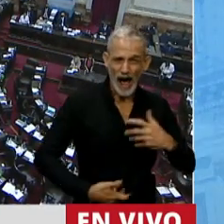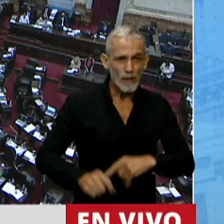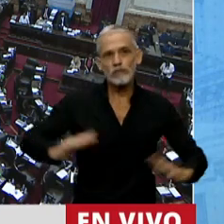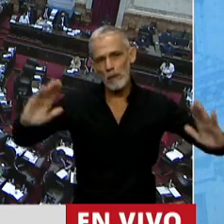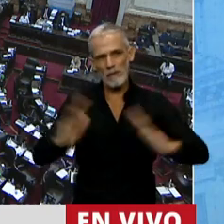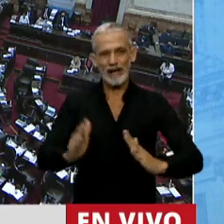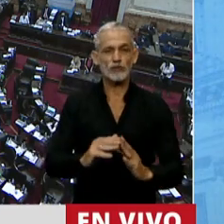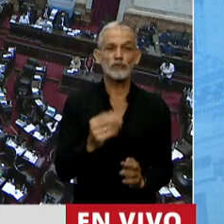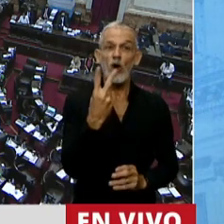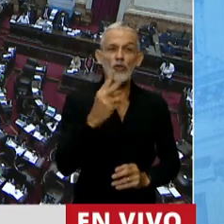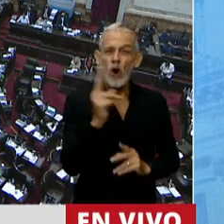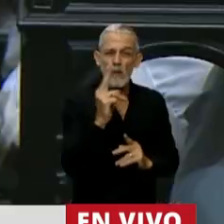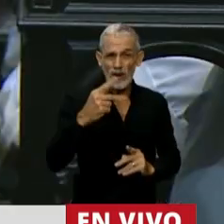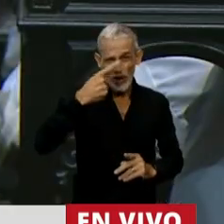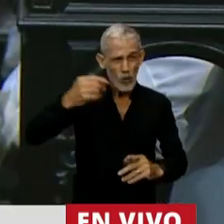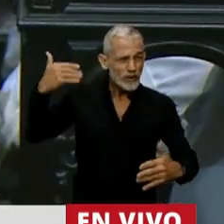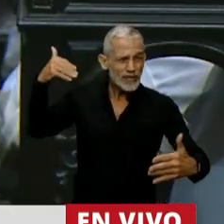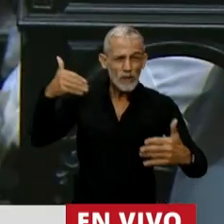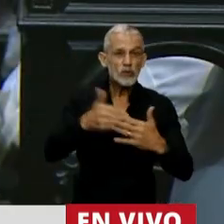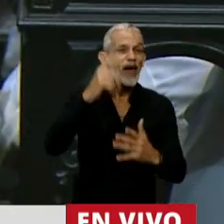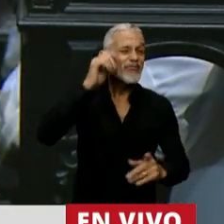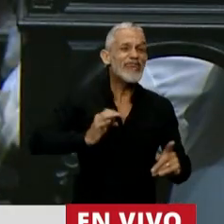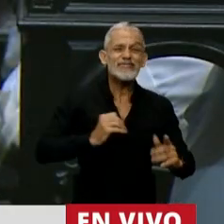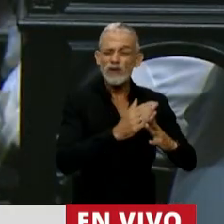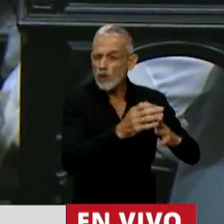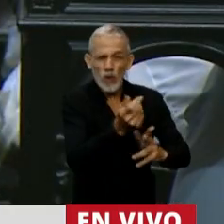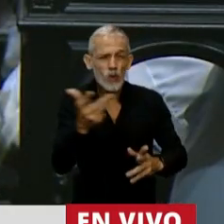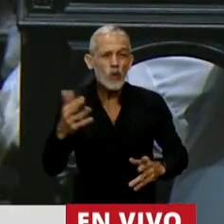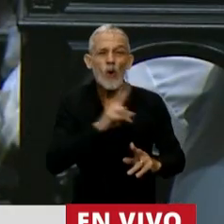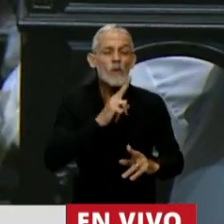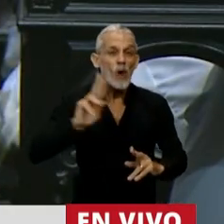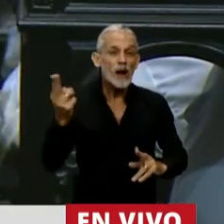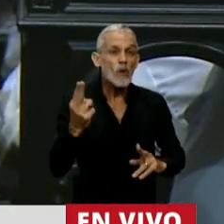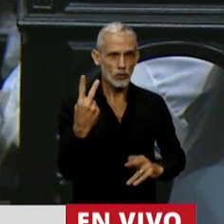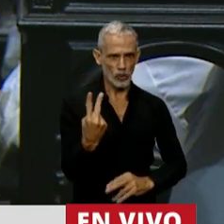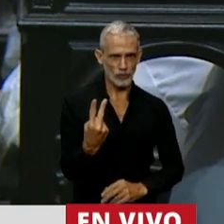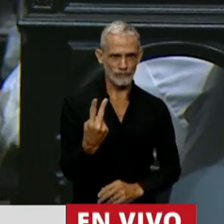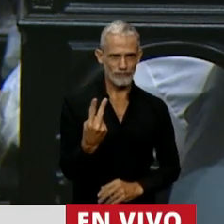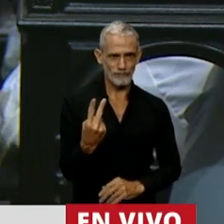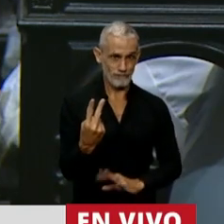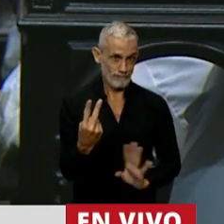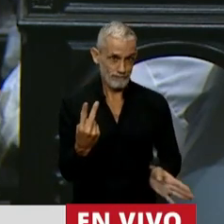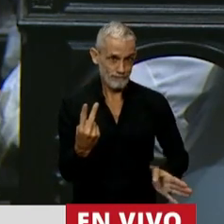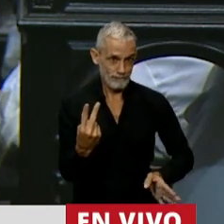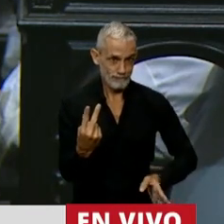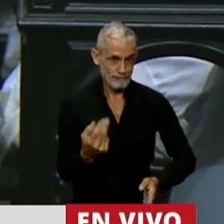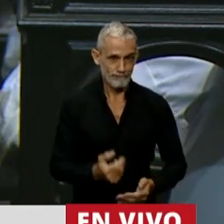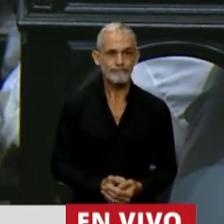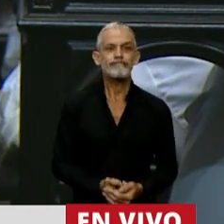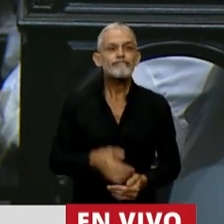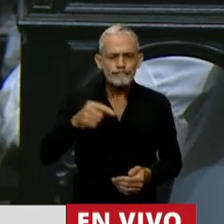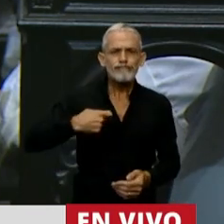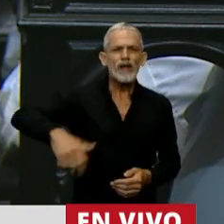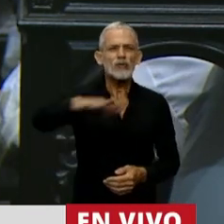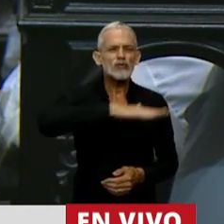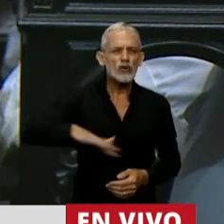registrando 2 muertes en los últimos 10 años. Termino, presidente. Nuestra sociedad, la de hoy,